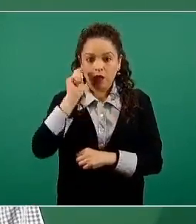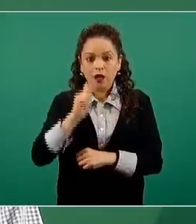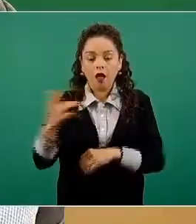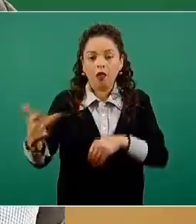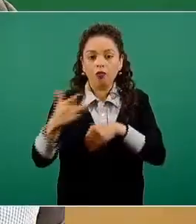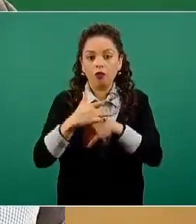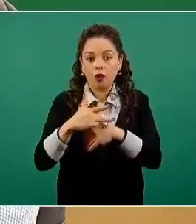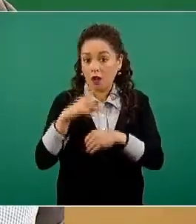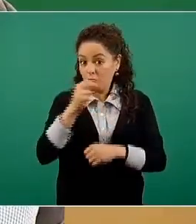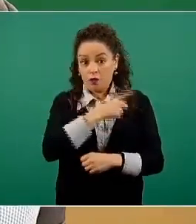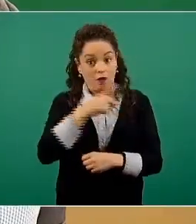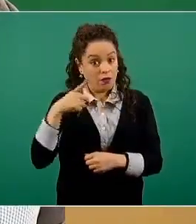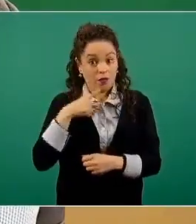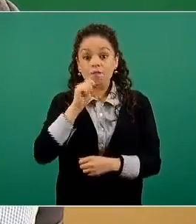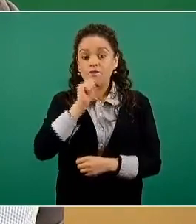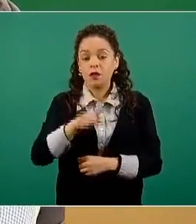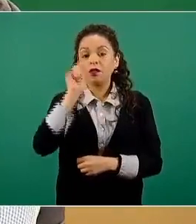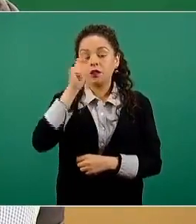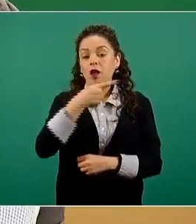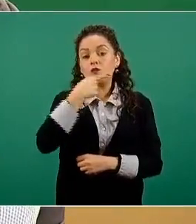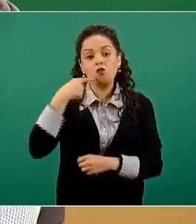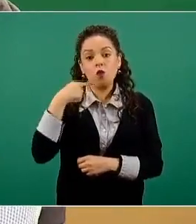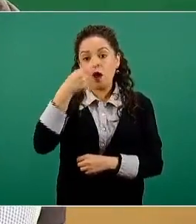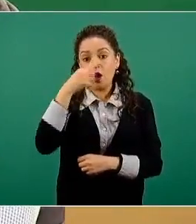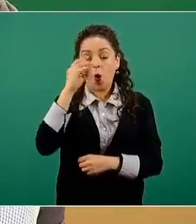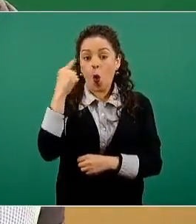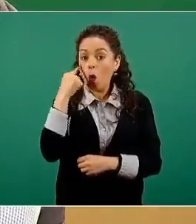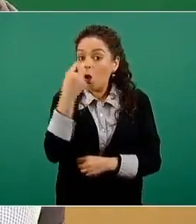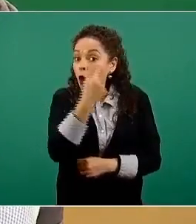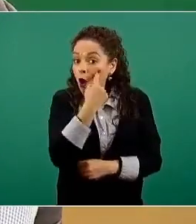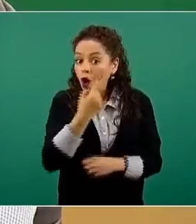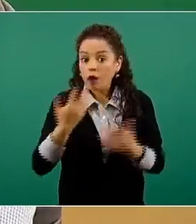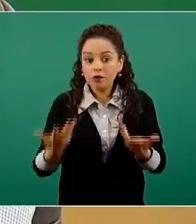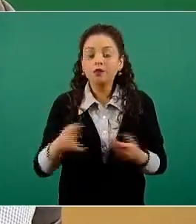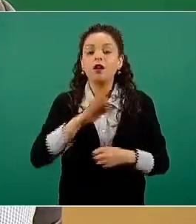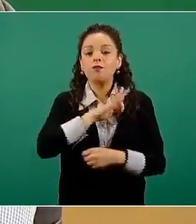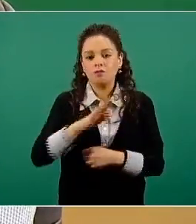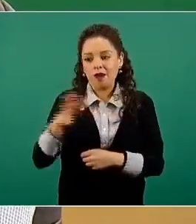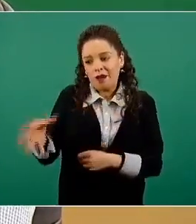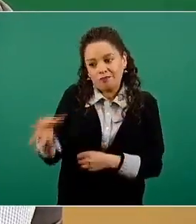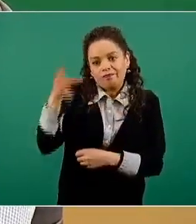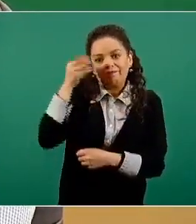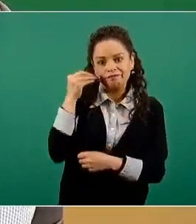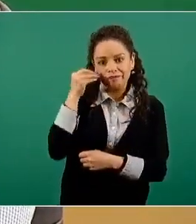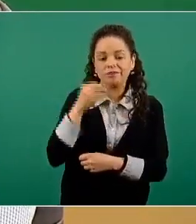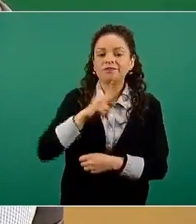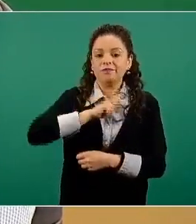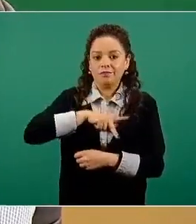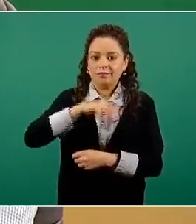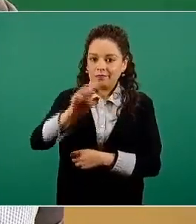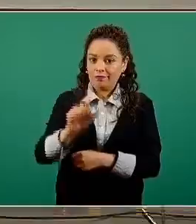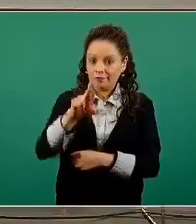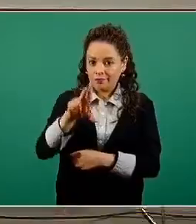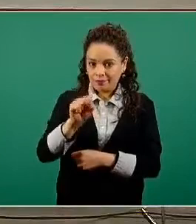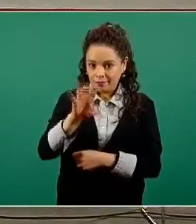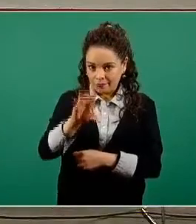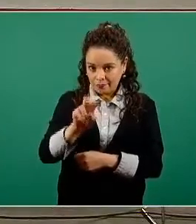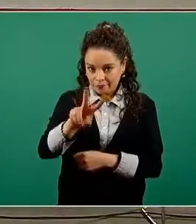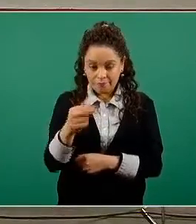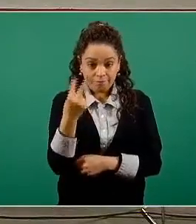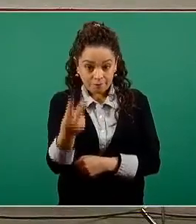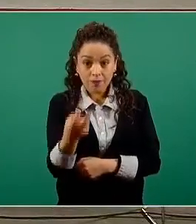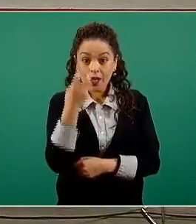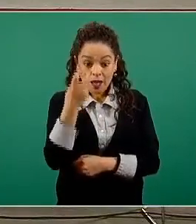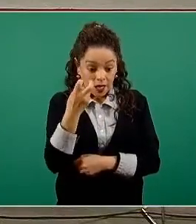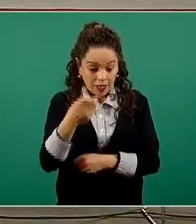lo debemos de hacer tampoco, la boca, la nariz o los ojos, nos estemos inoculando el virus SARS-CoV-2. Si nosotros